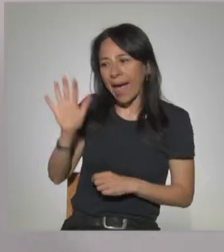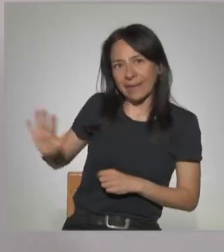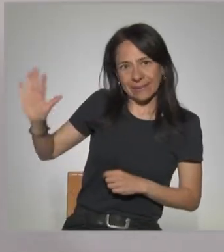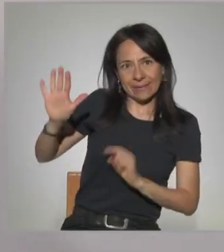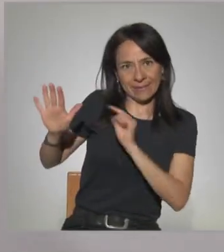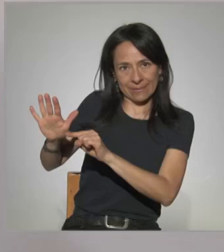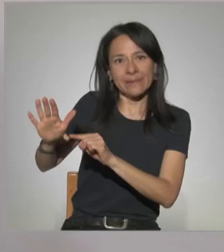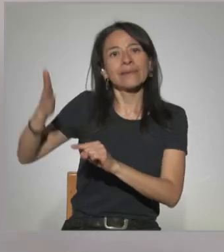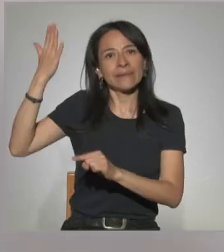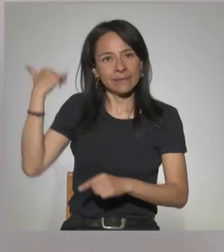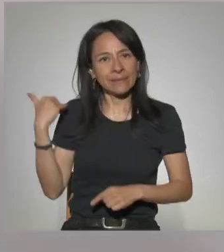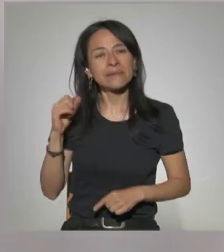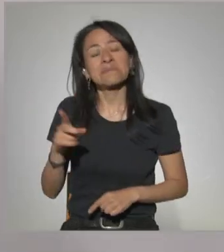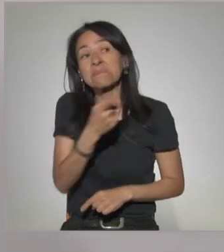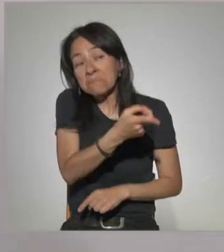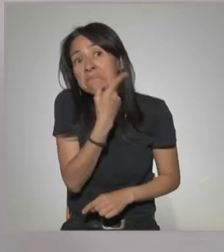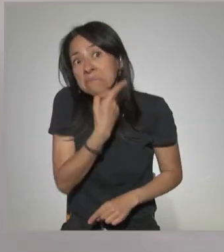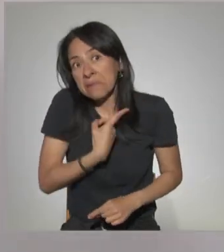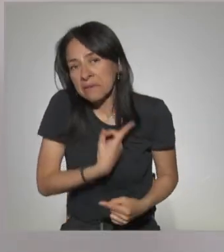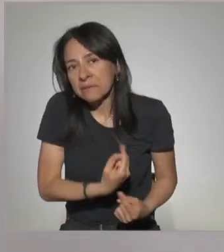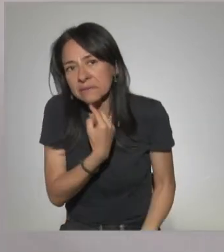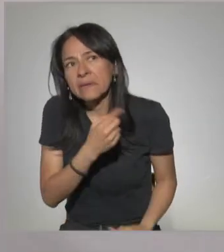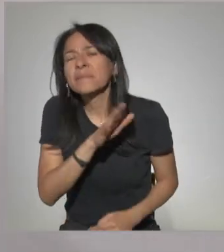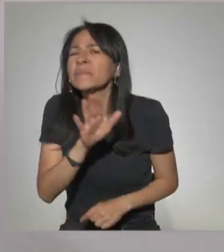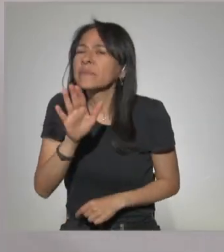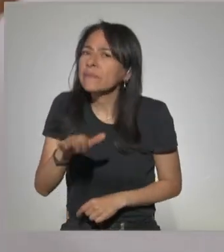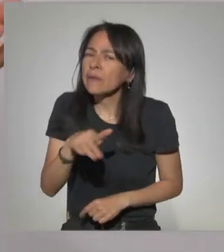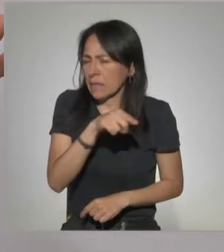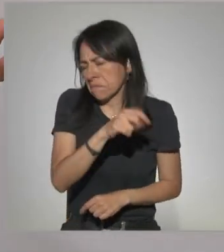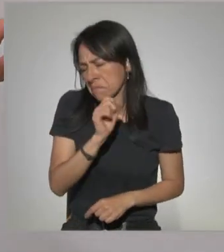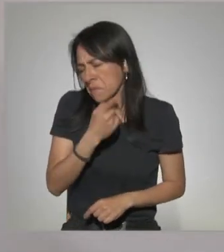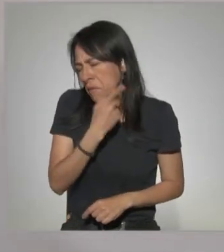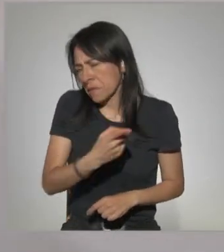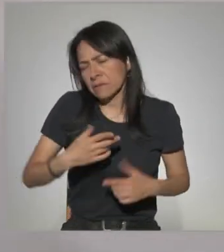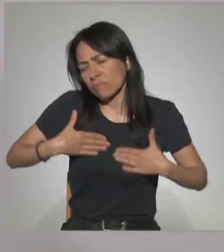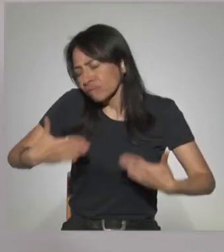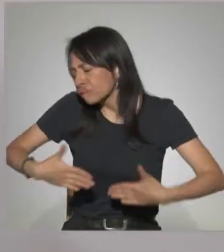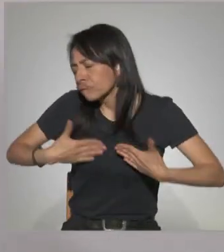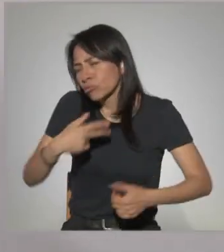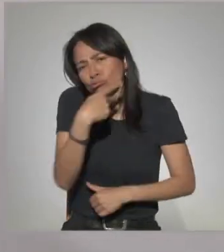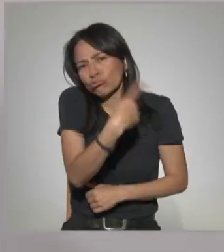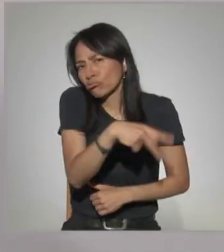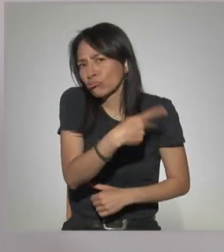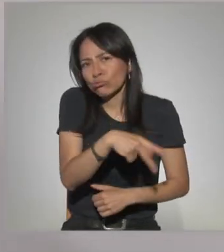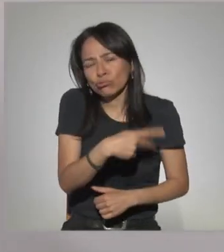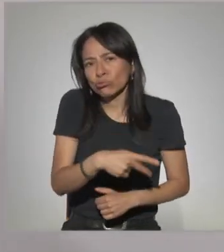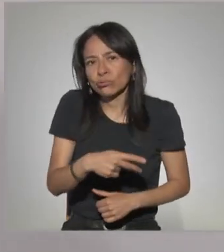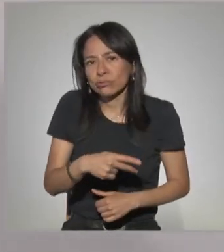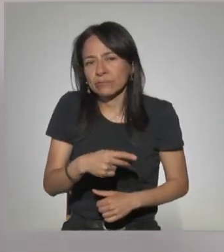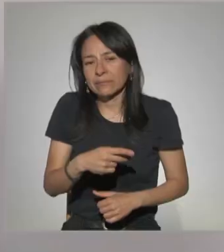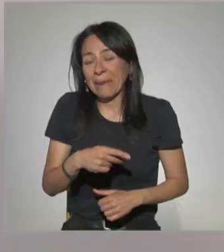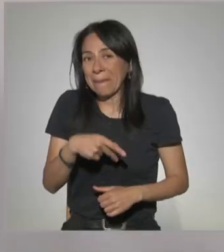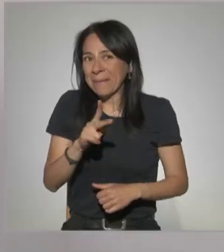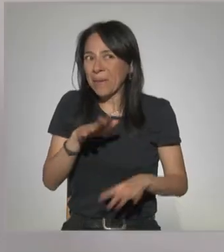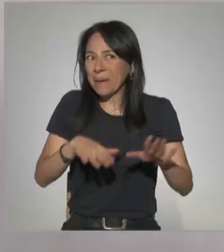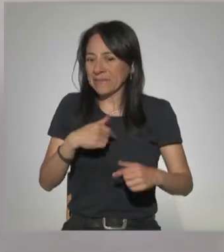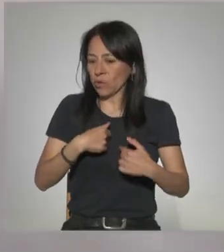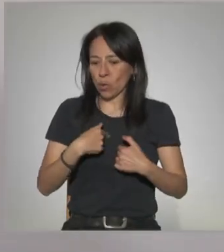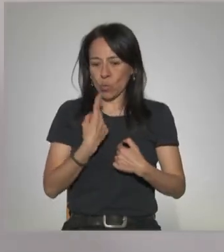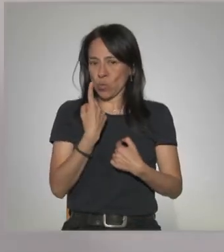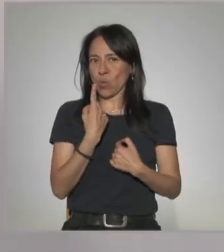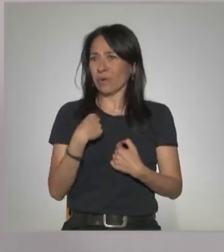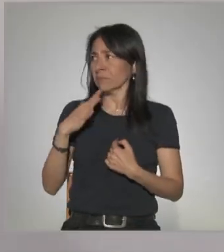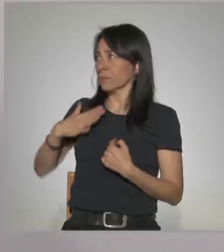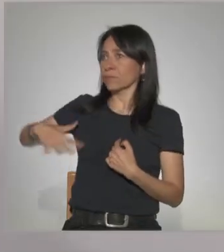decía, pues mira, íbamos, hablaba de ella, pero se expresaba en plural, íbamos